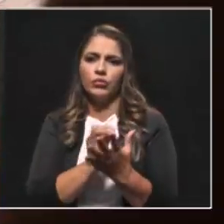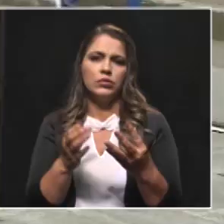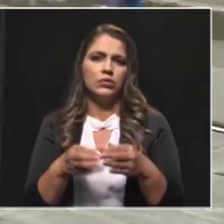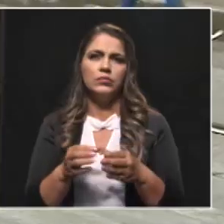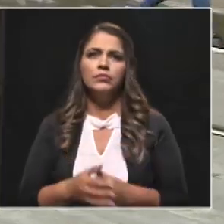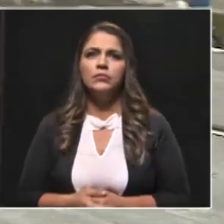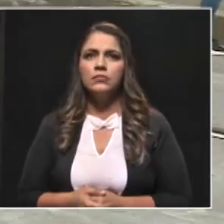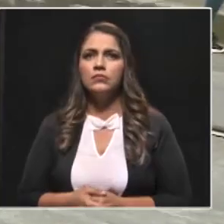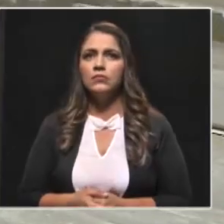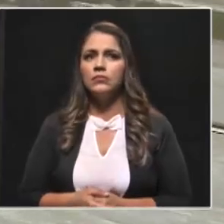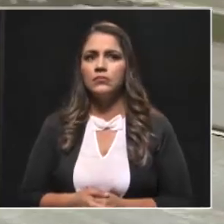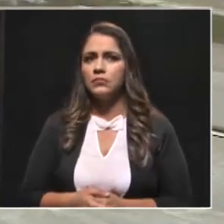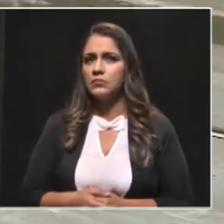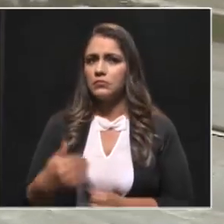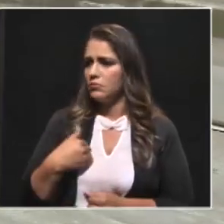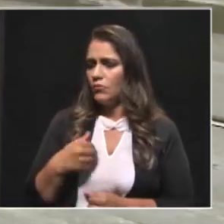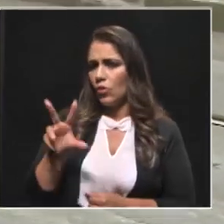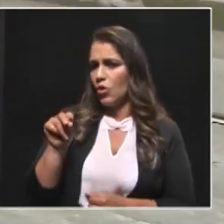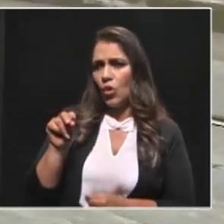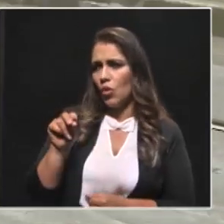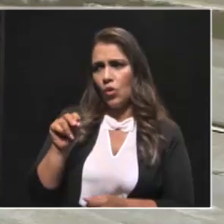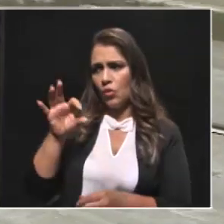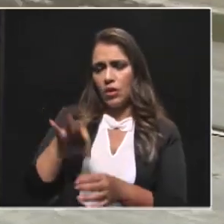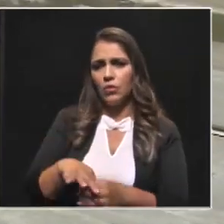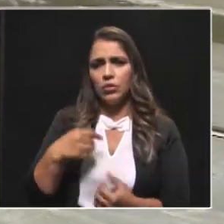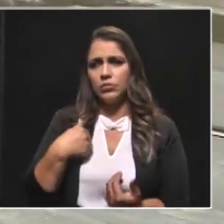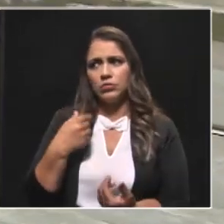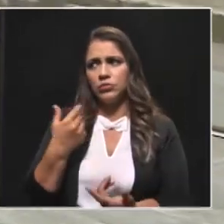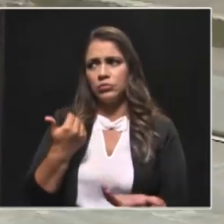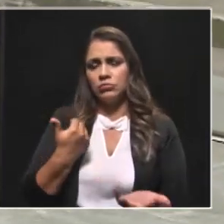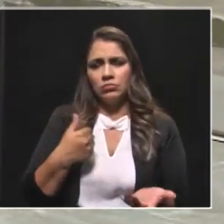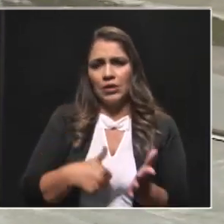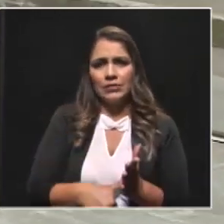No voy a votar porque pues no, ahorita no tengo la estadía acá y tampoco, pues si